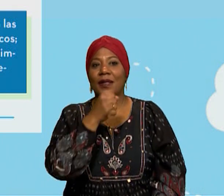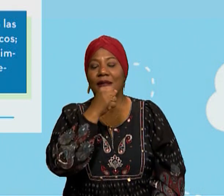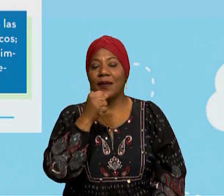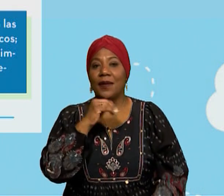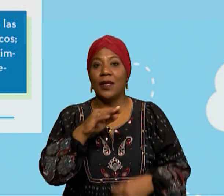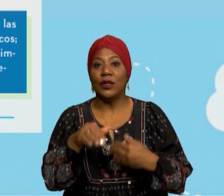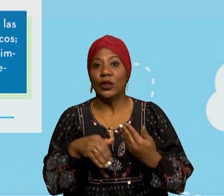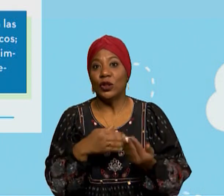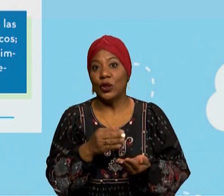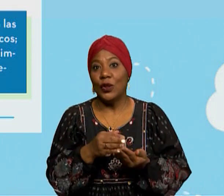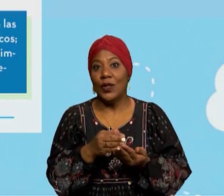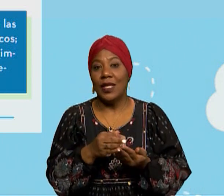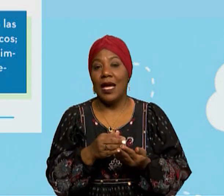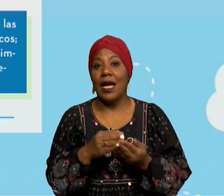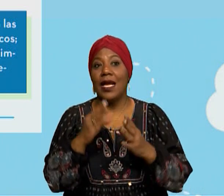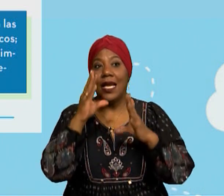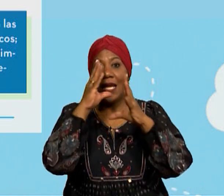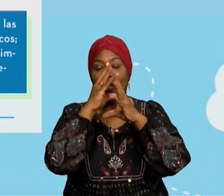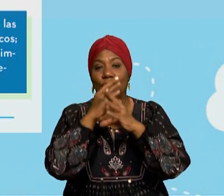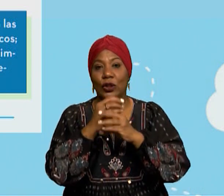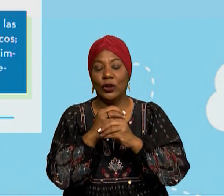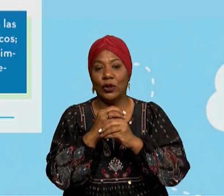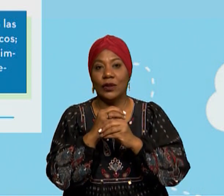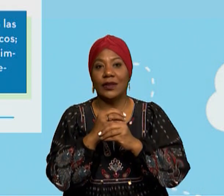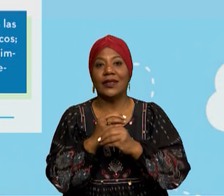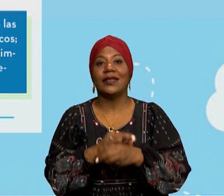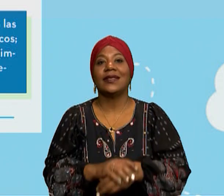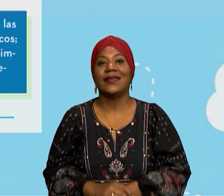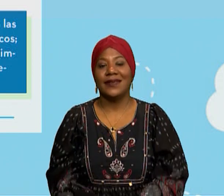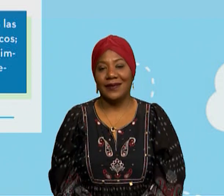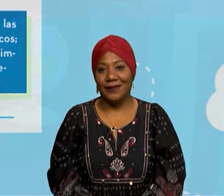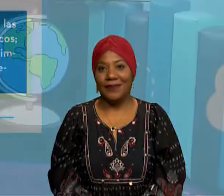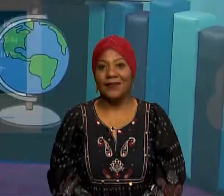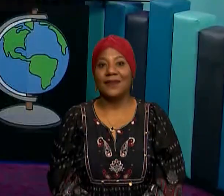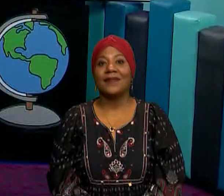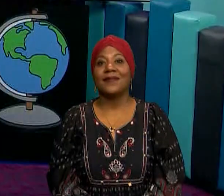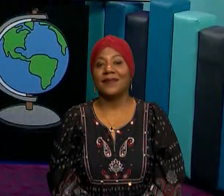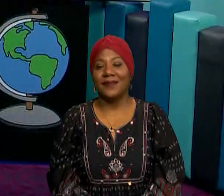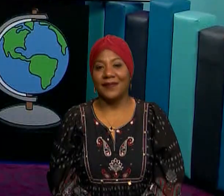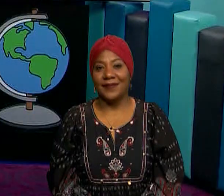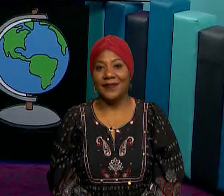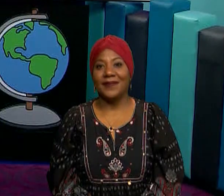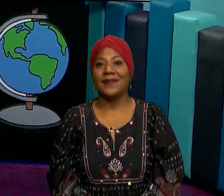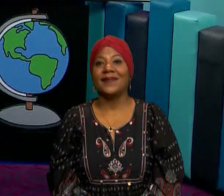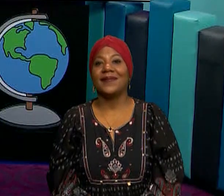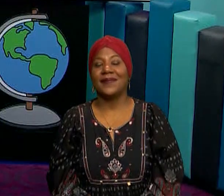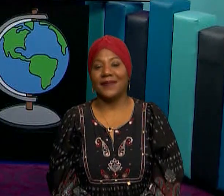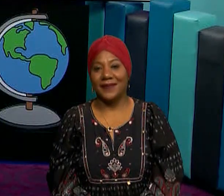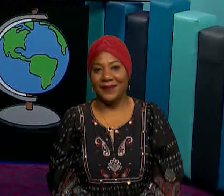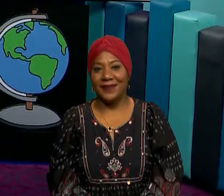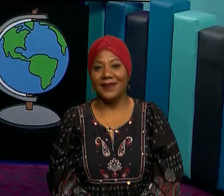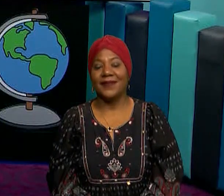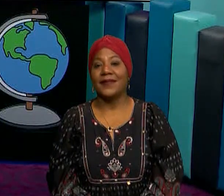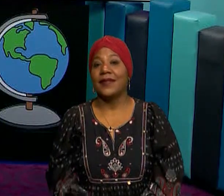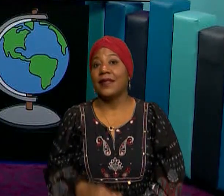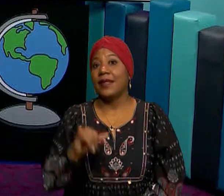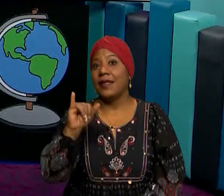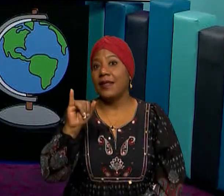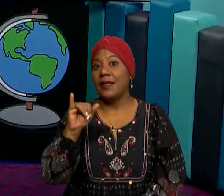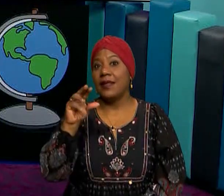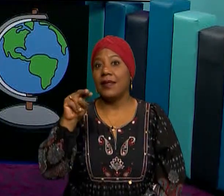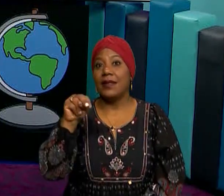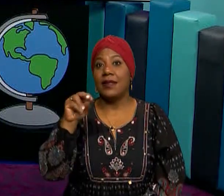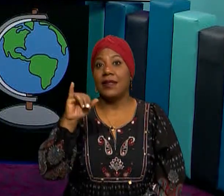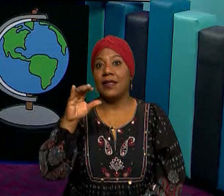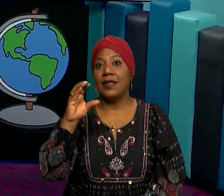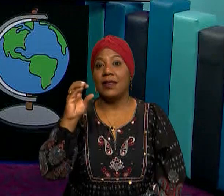noches en una charca. ¿Recuerdan cuando les dije las formas como podemos iniciar? ¿Verdad? Había una vez,